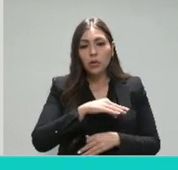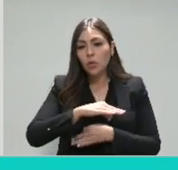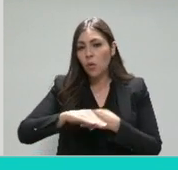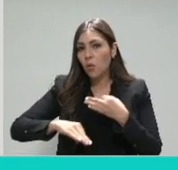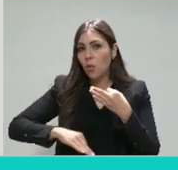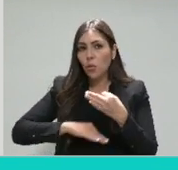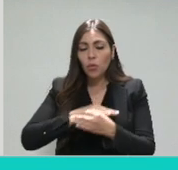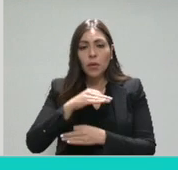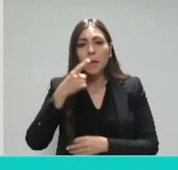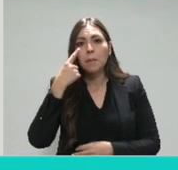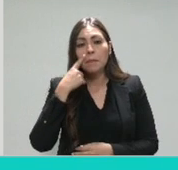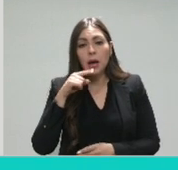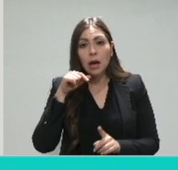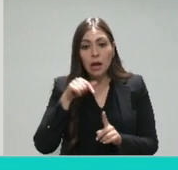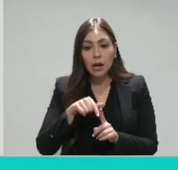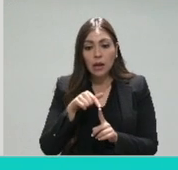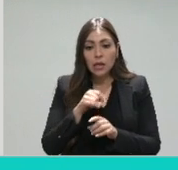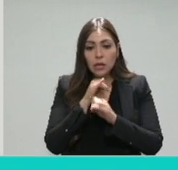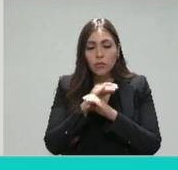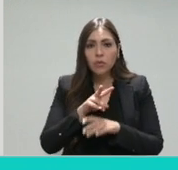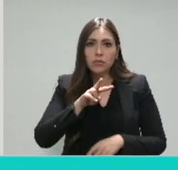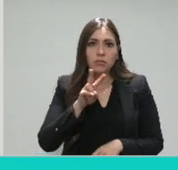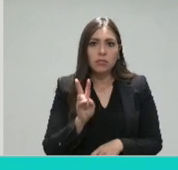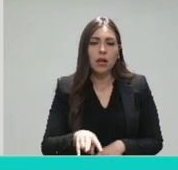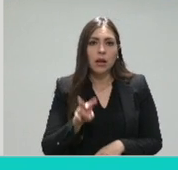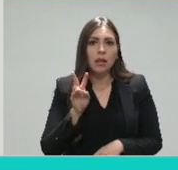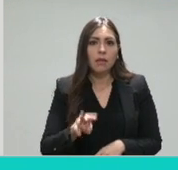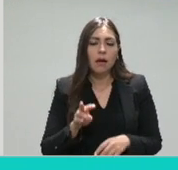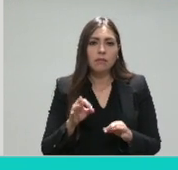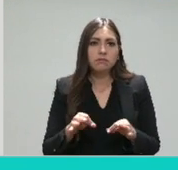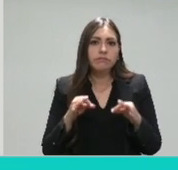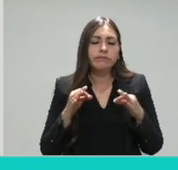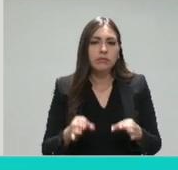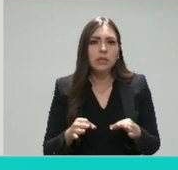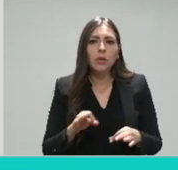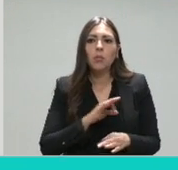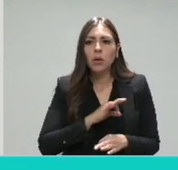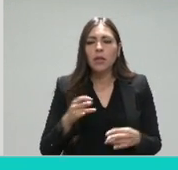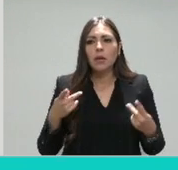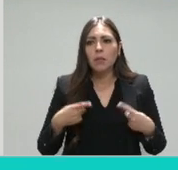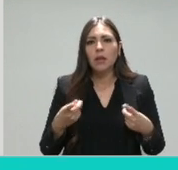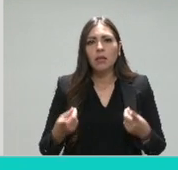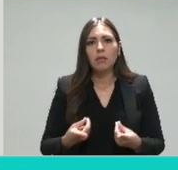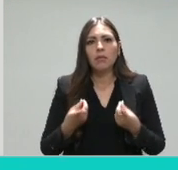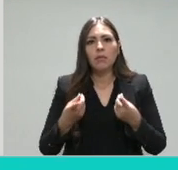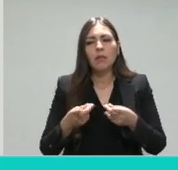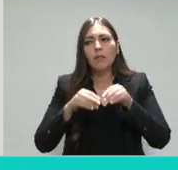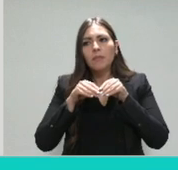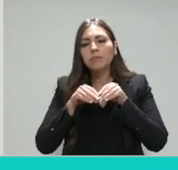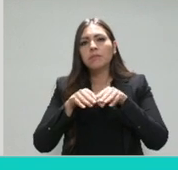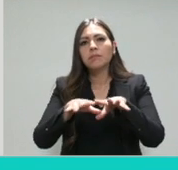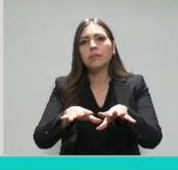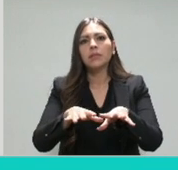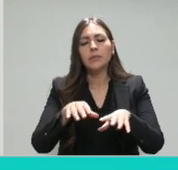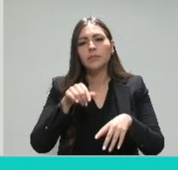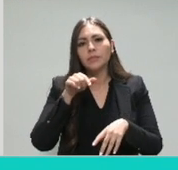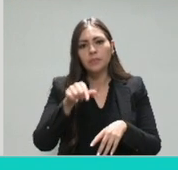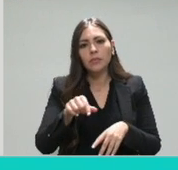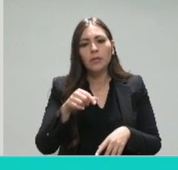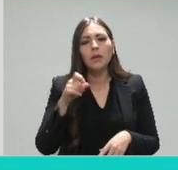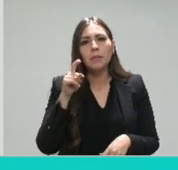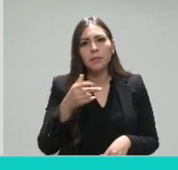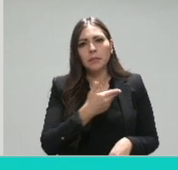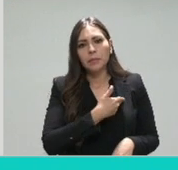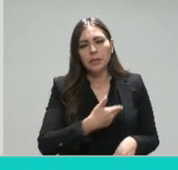el fin de que la misma sea fidedigna, pues se proporciona a la sociedad en general desde el foro principal implementado